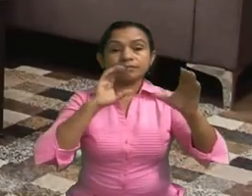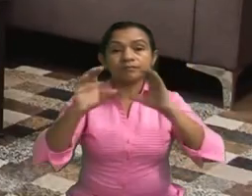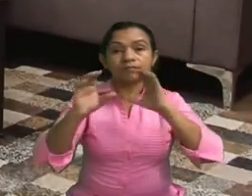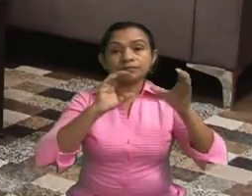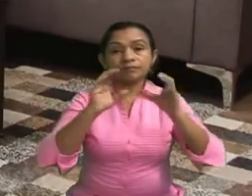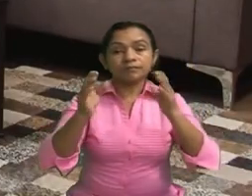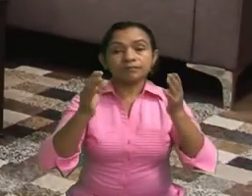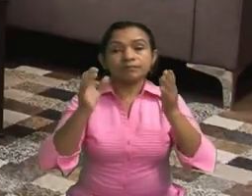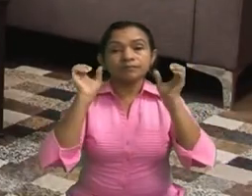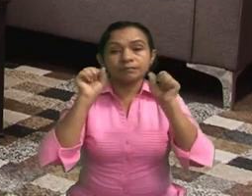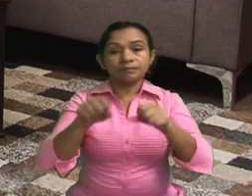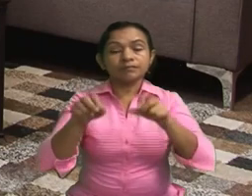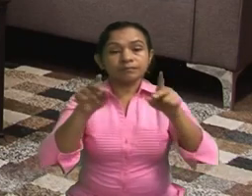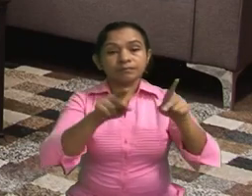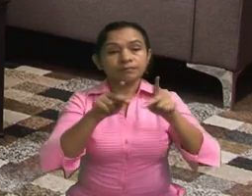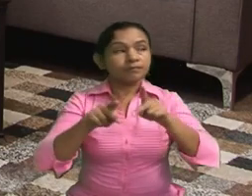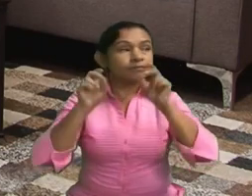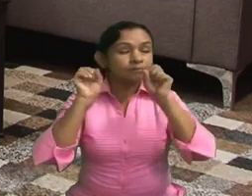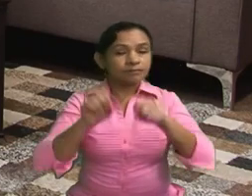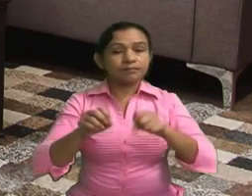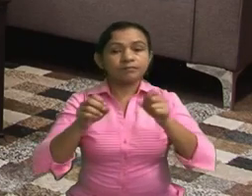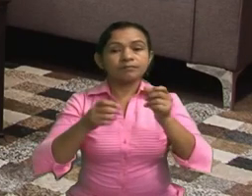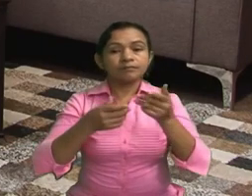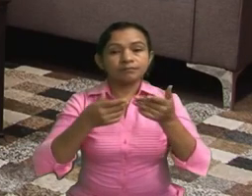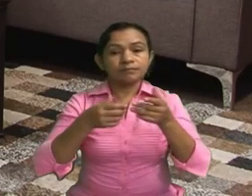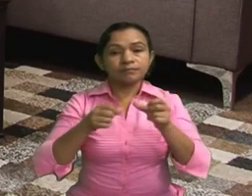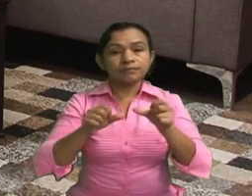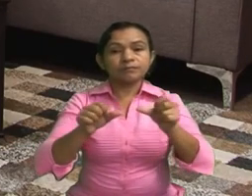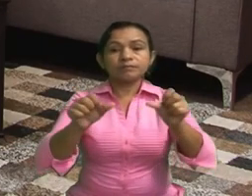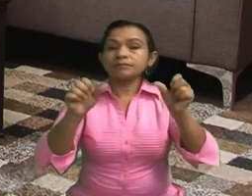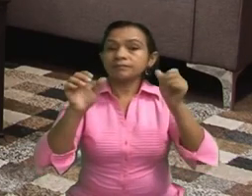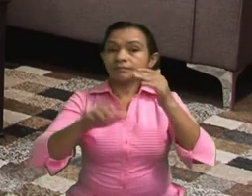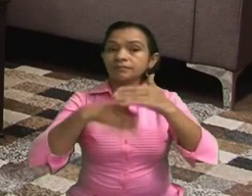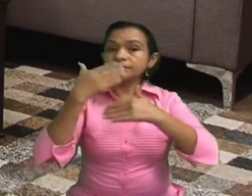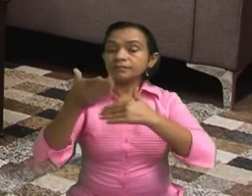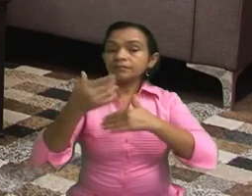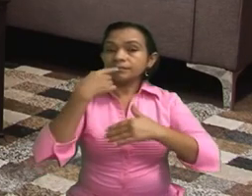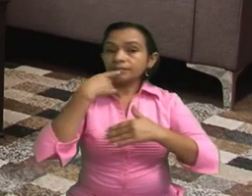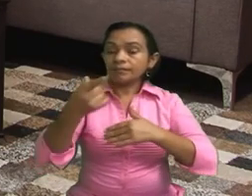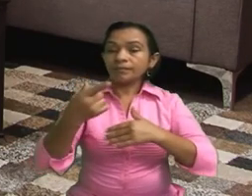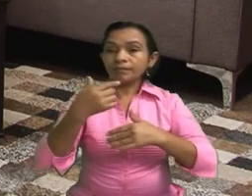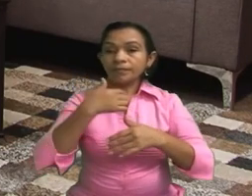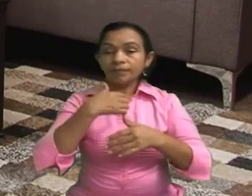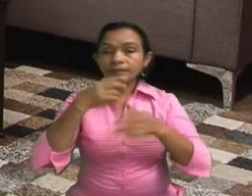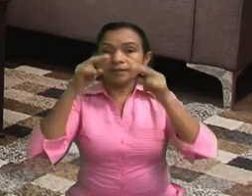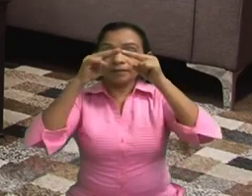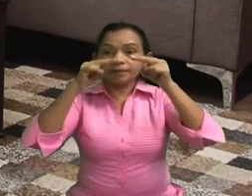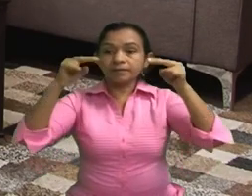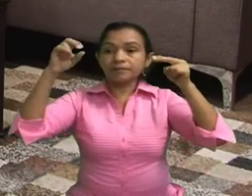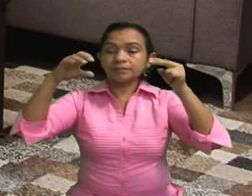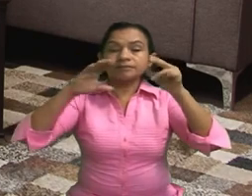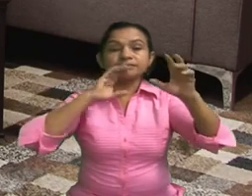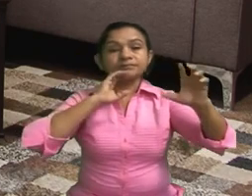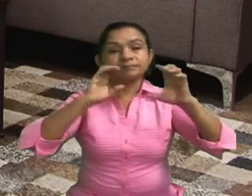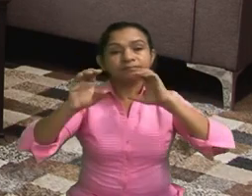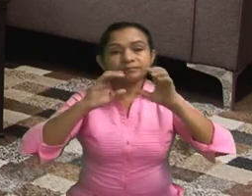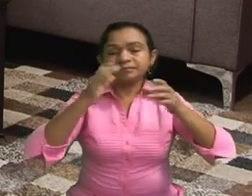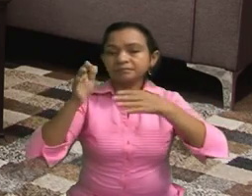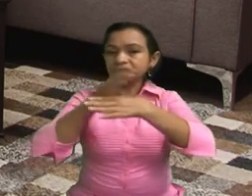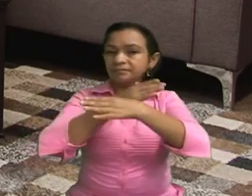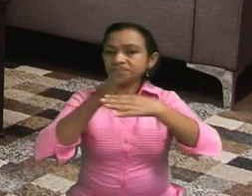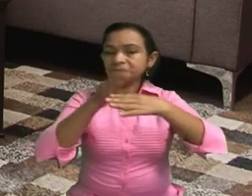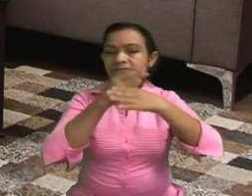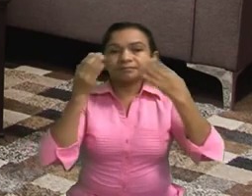comunicación para que la gente también pueda desplazarse. Bueno, ya después decir, ¿verdad?, el tema de la electrificación, los medios de comunicación y todo, que